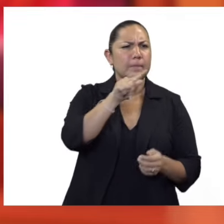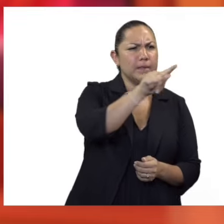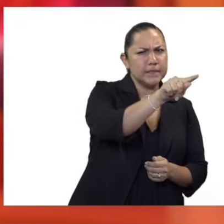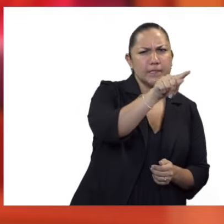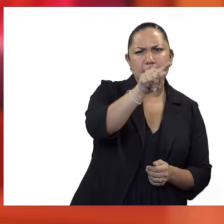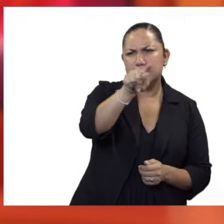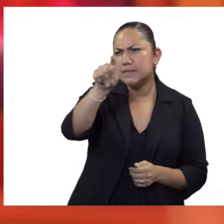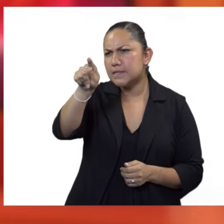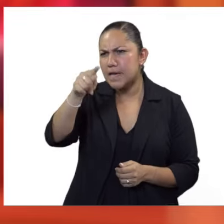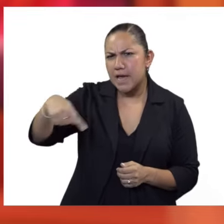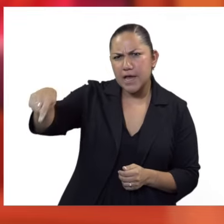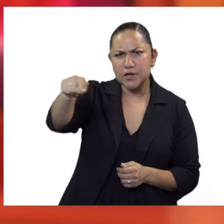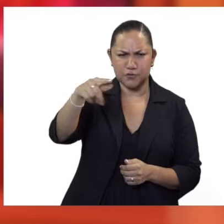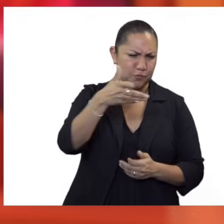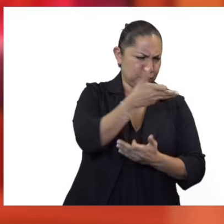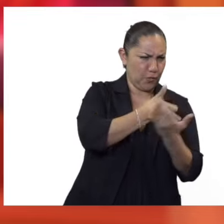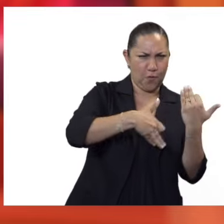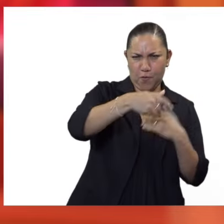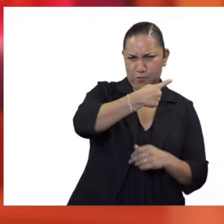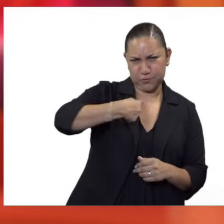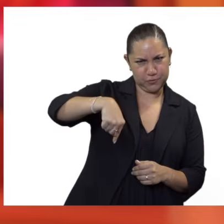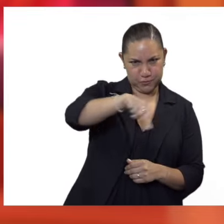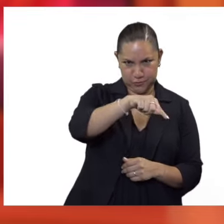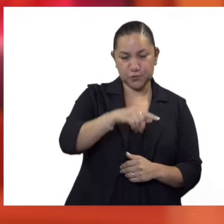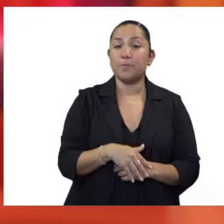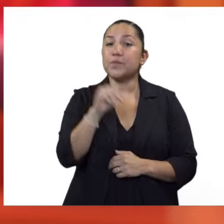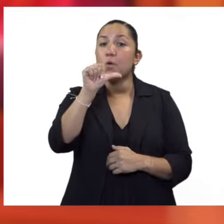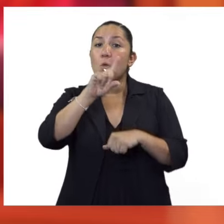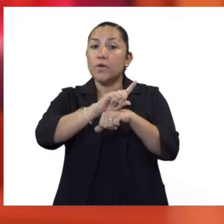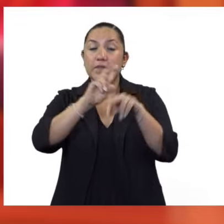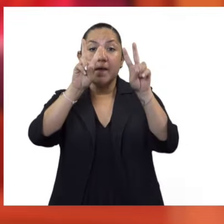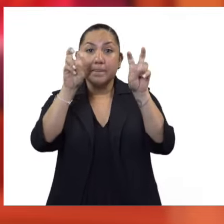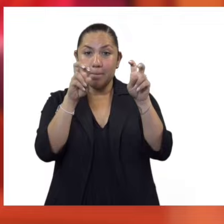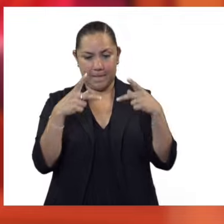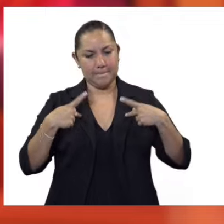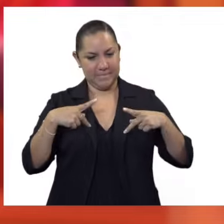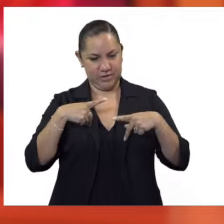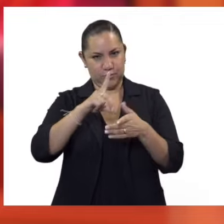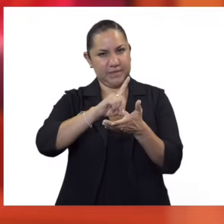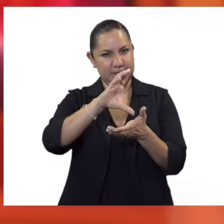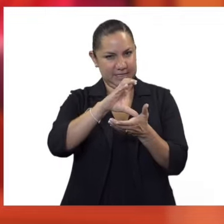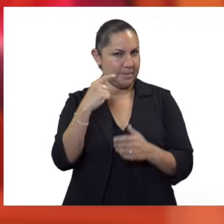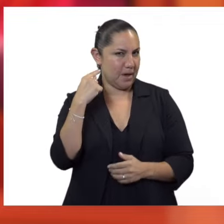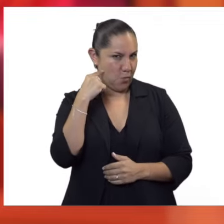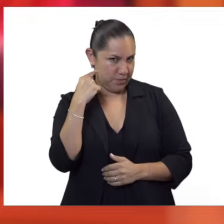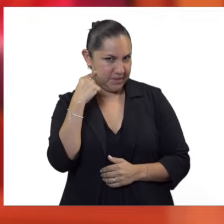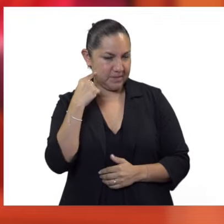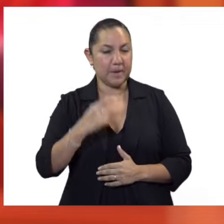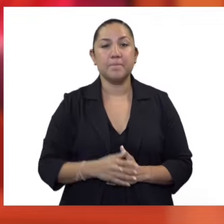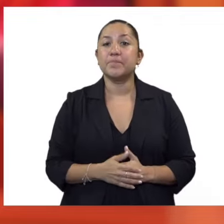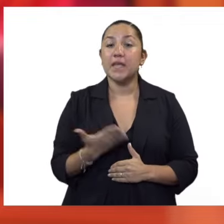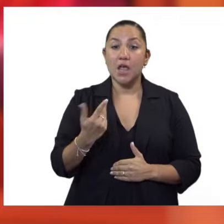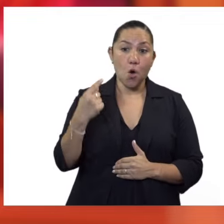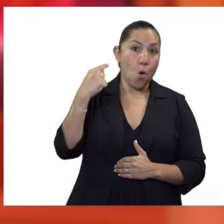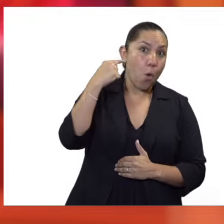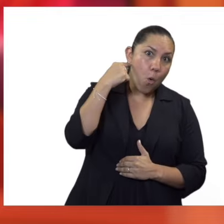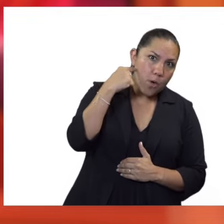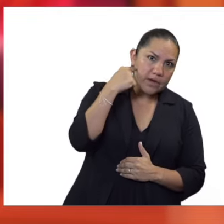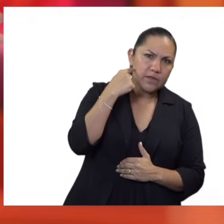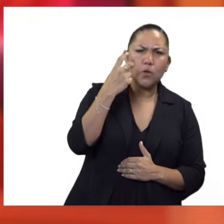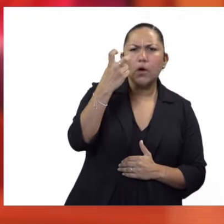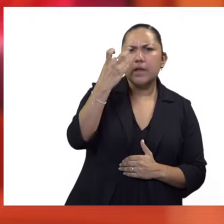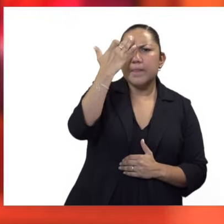ellos todas y todos hoy hablaremos de personas con discapacidad auditiva la evolución del oído tiene